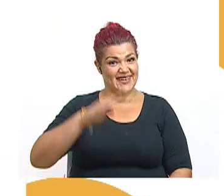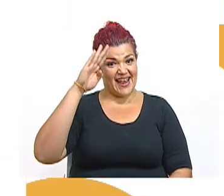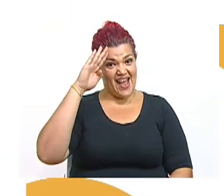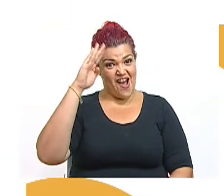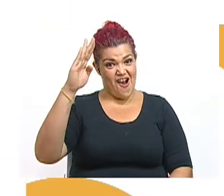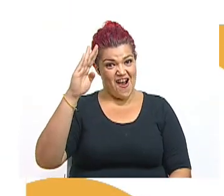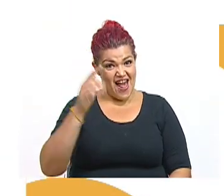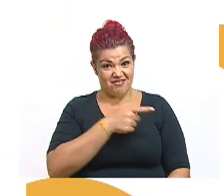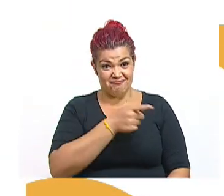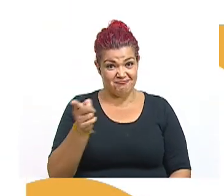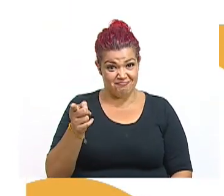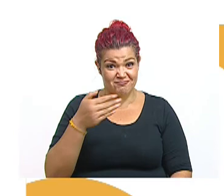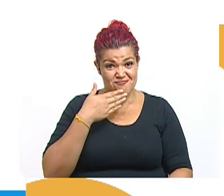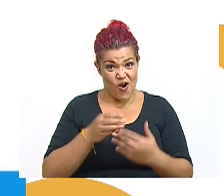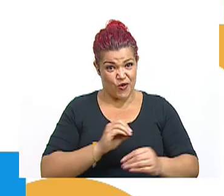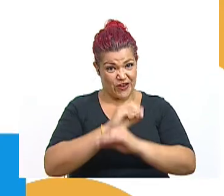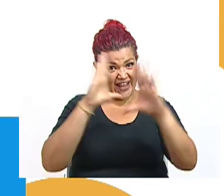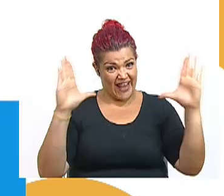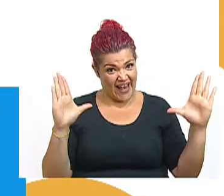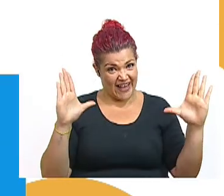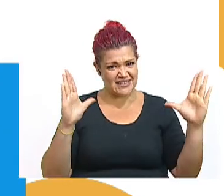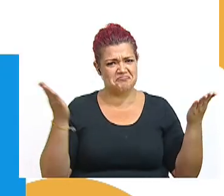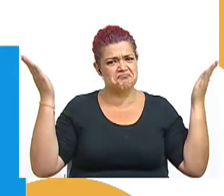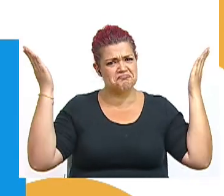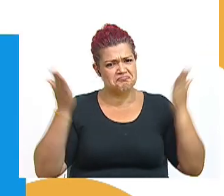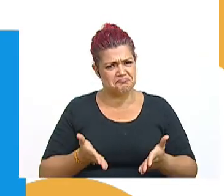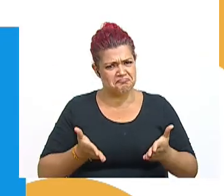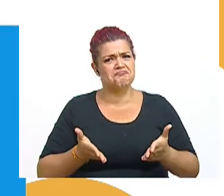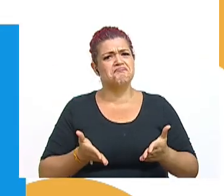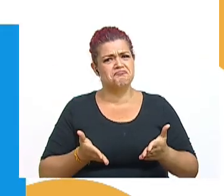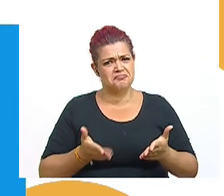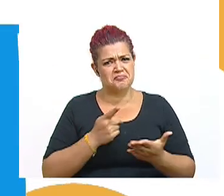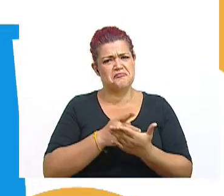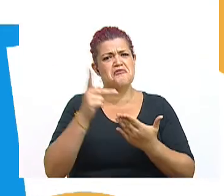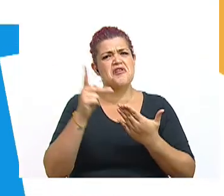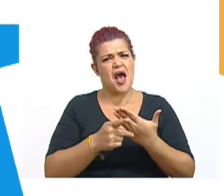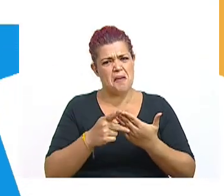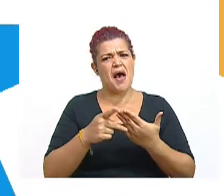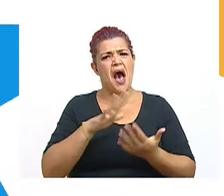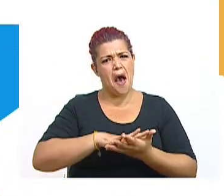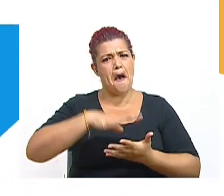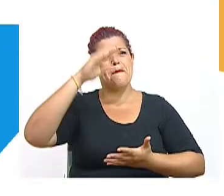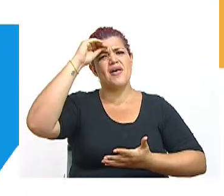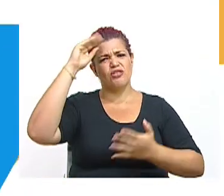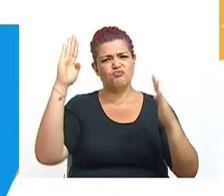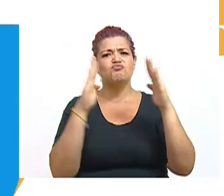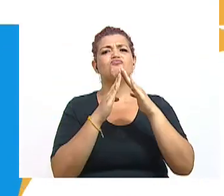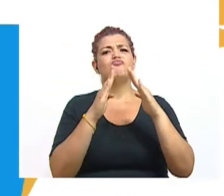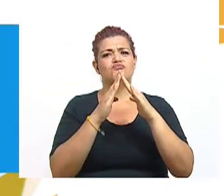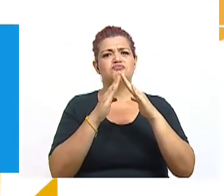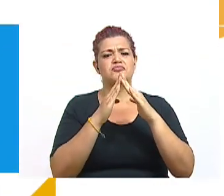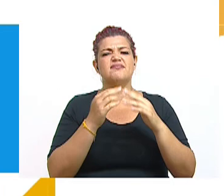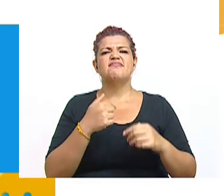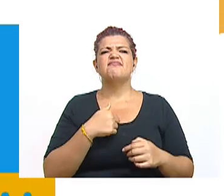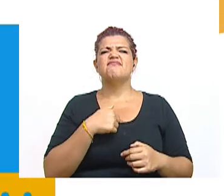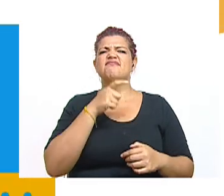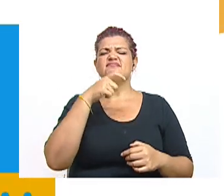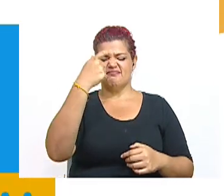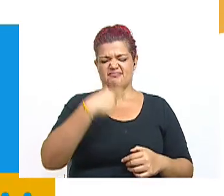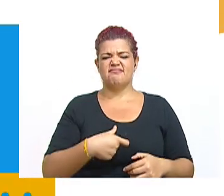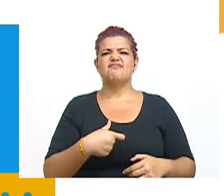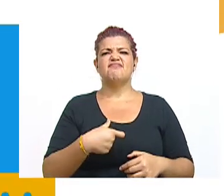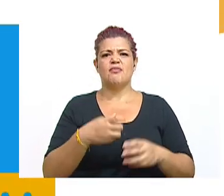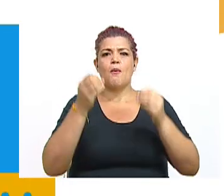Hola, tengan todos muy buenos días. Bienvenidos y bienvenidas a un programa más de Aprendo en Casa. Yo soy Osvaldo Sancho,